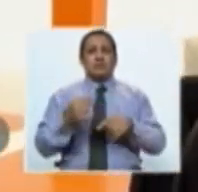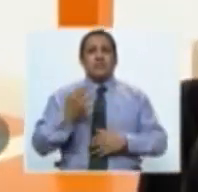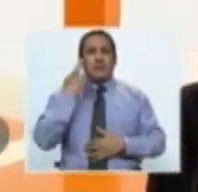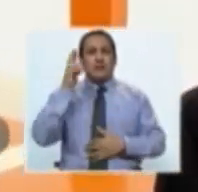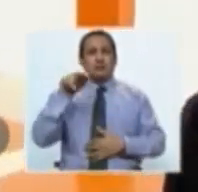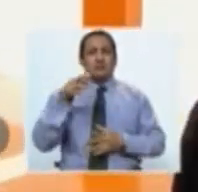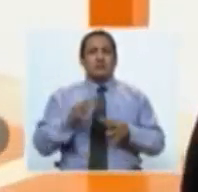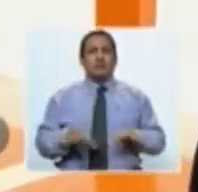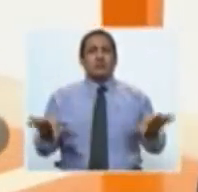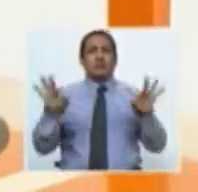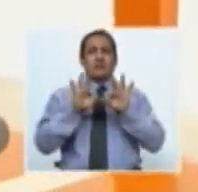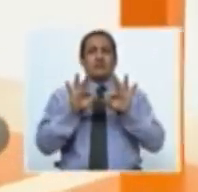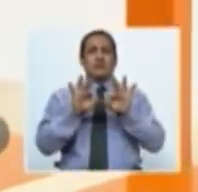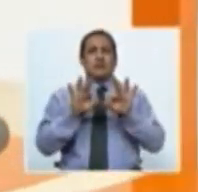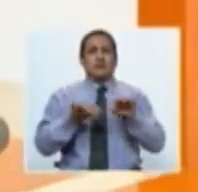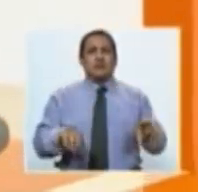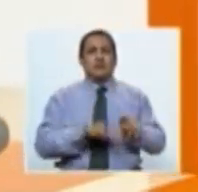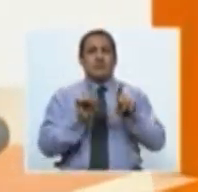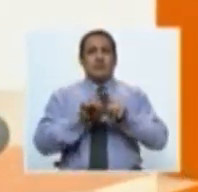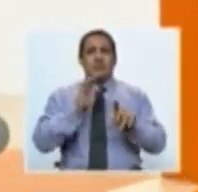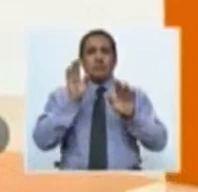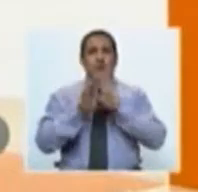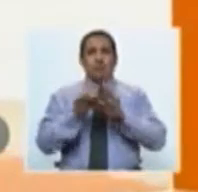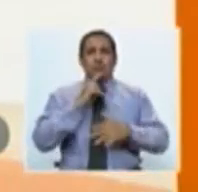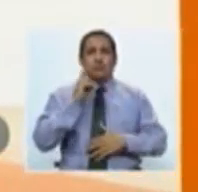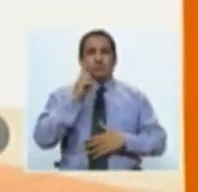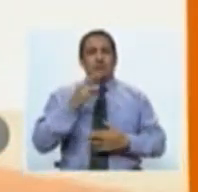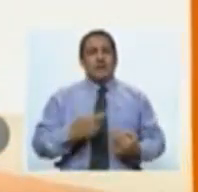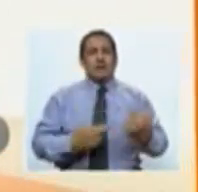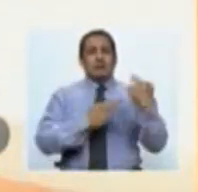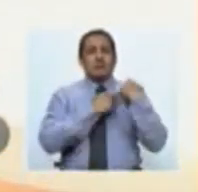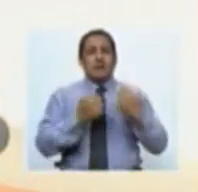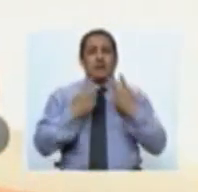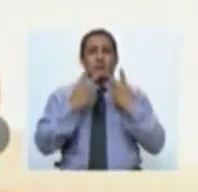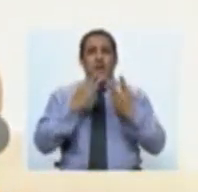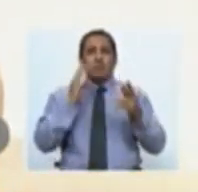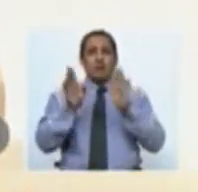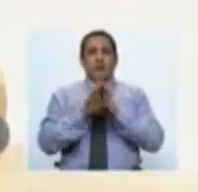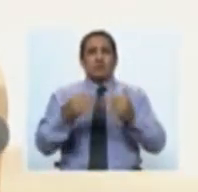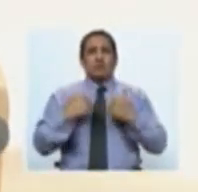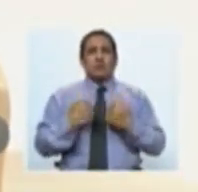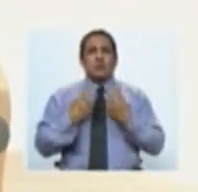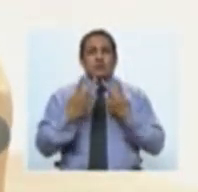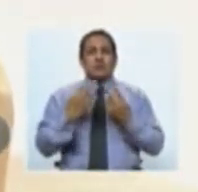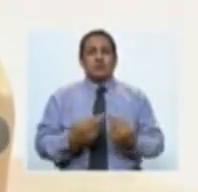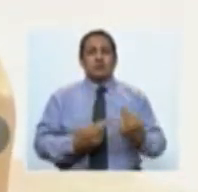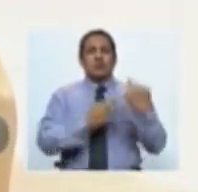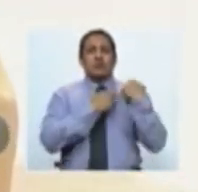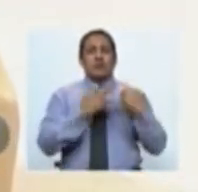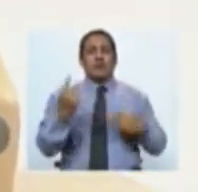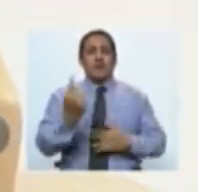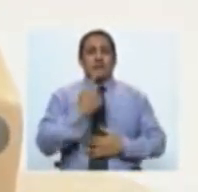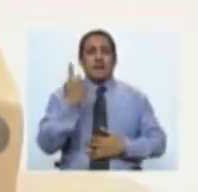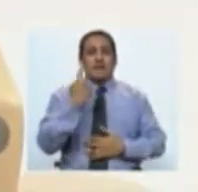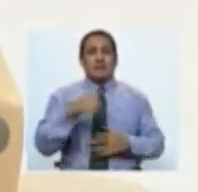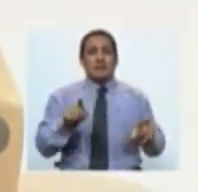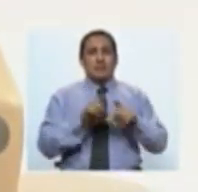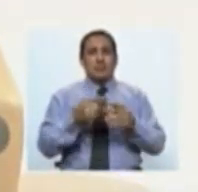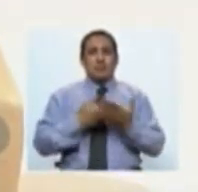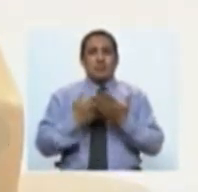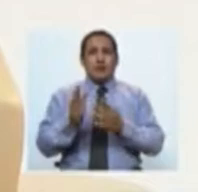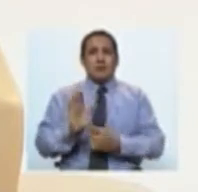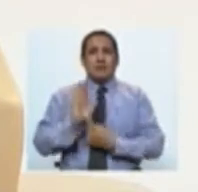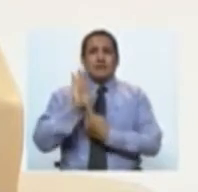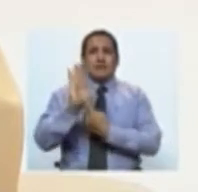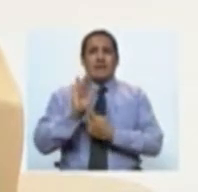básicamente da una razón práctica, ¿no? Si bien el profesor está obligado porque forma parte de sus obligaciones o deberes